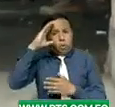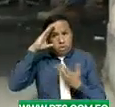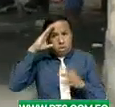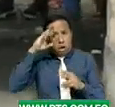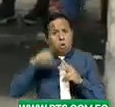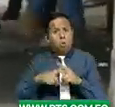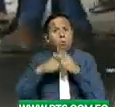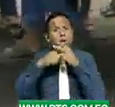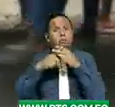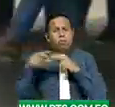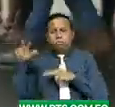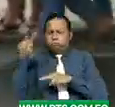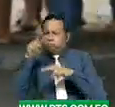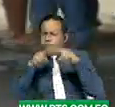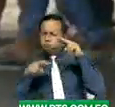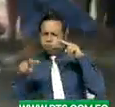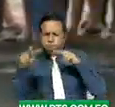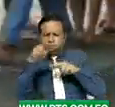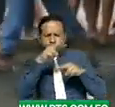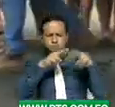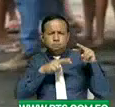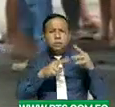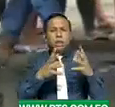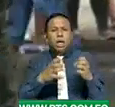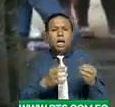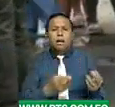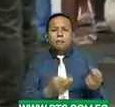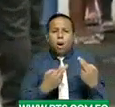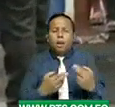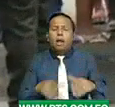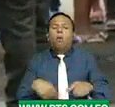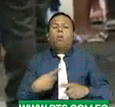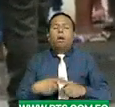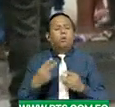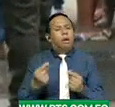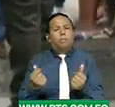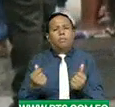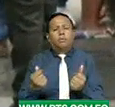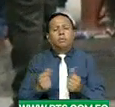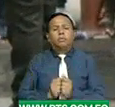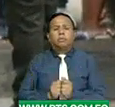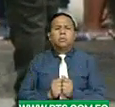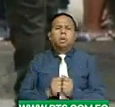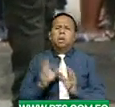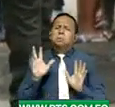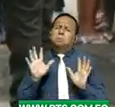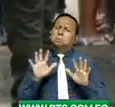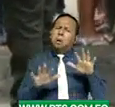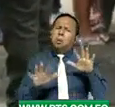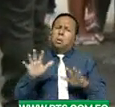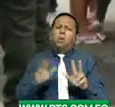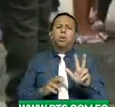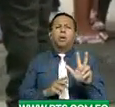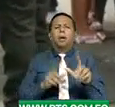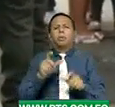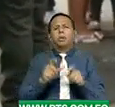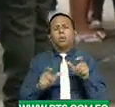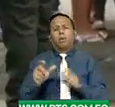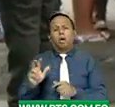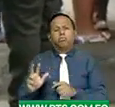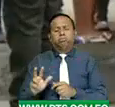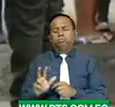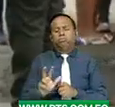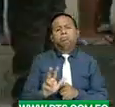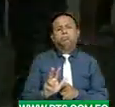tener resultados en el menor tiempo posible. Habían aproximadamente unas 3 personas que intervienen